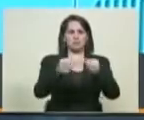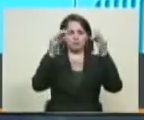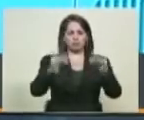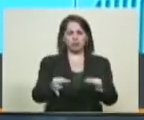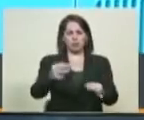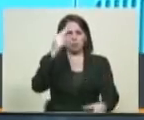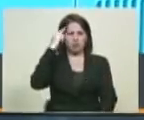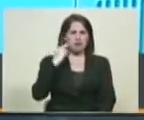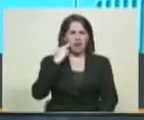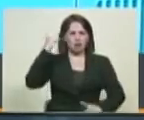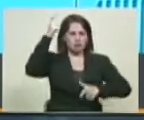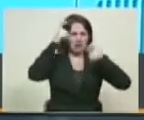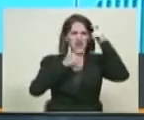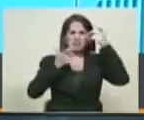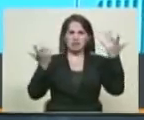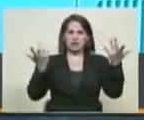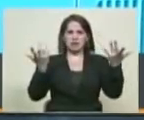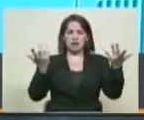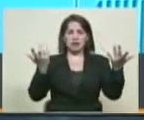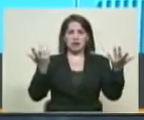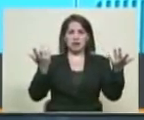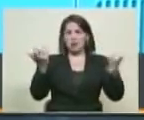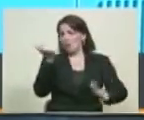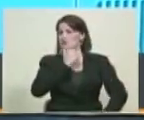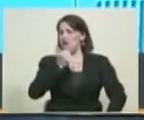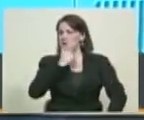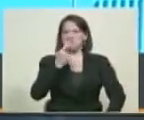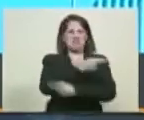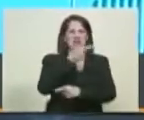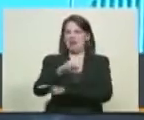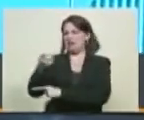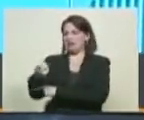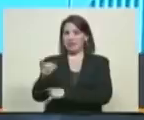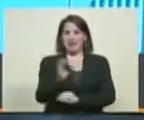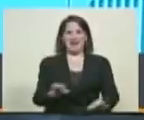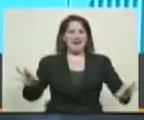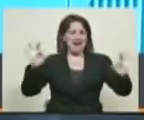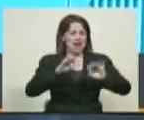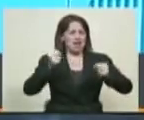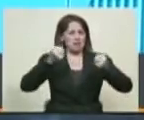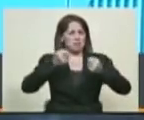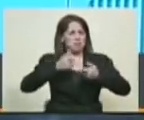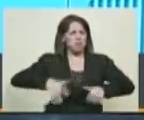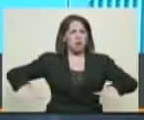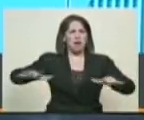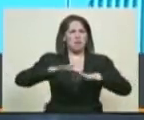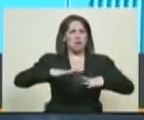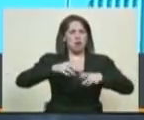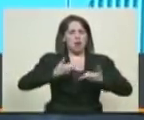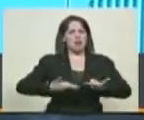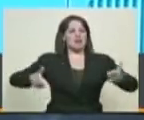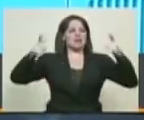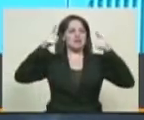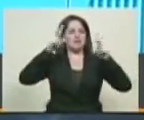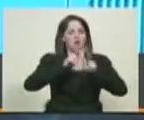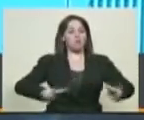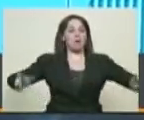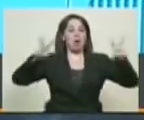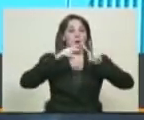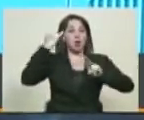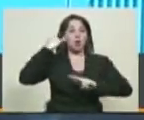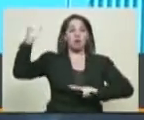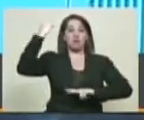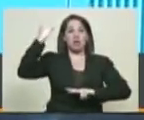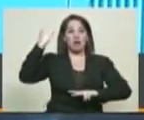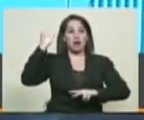bolivariano, chavista, que no se calaría dictadura de nadie. Es un pueblo libre de valores, de ideas, con organizaciones